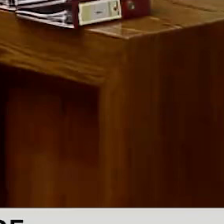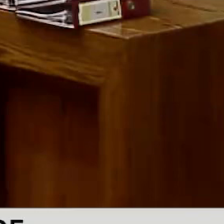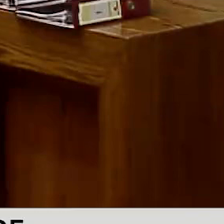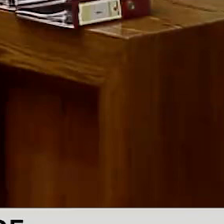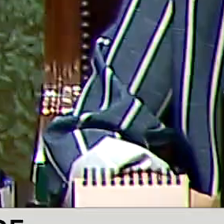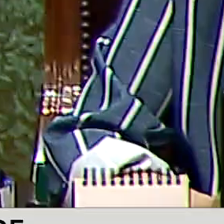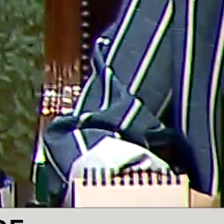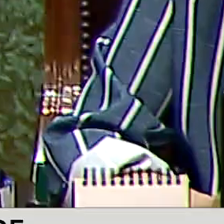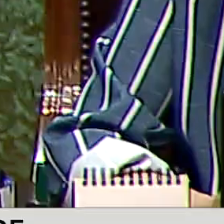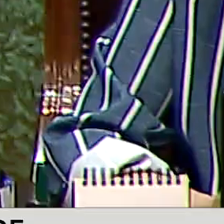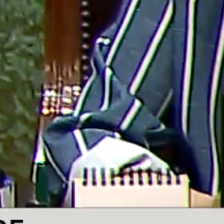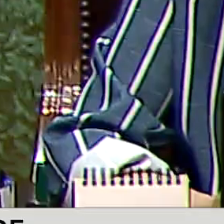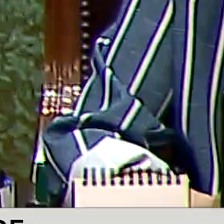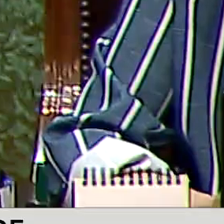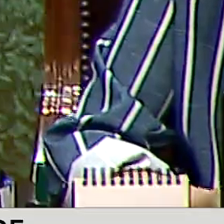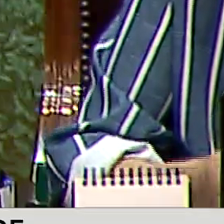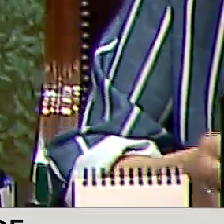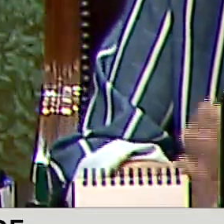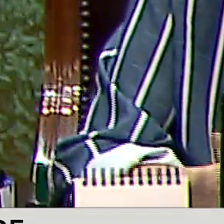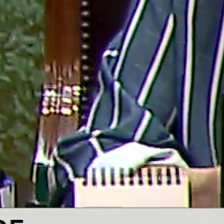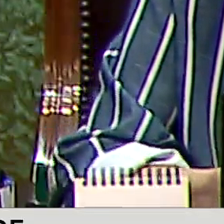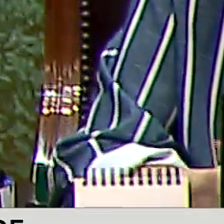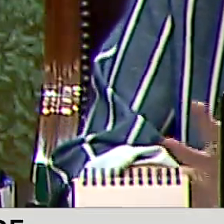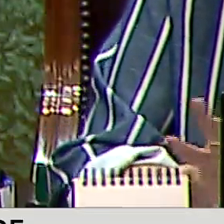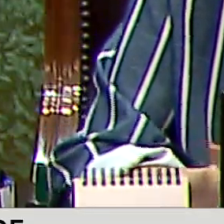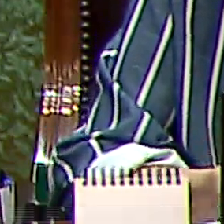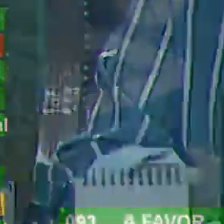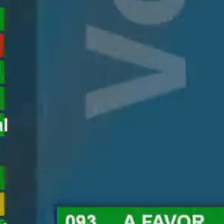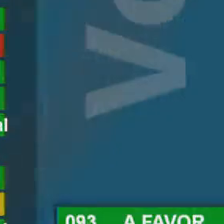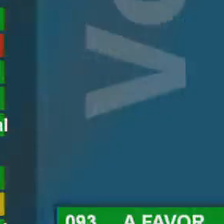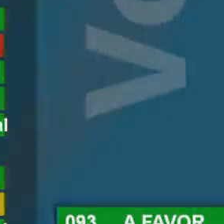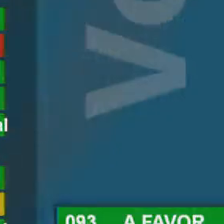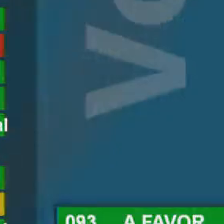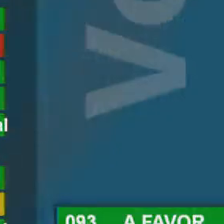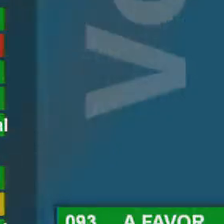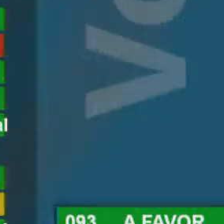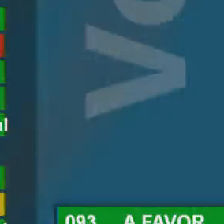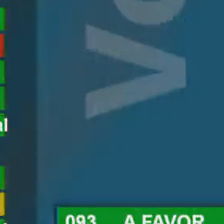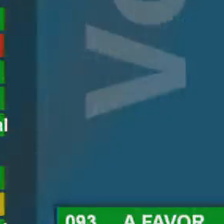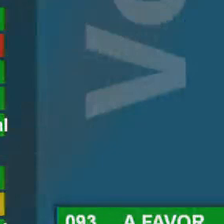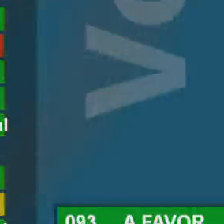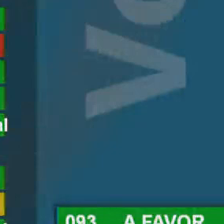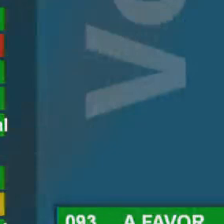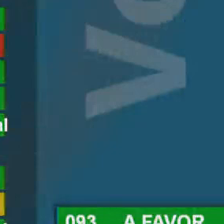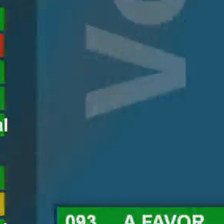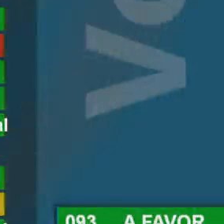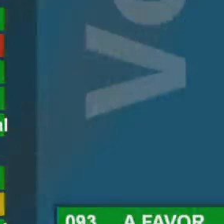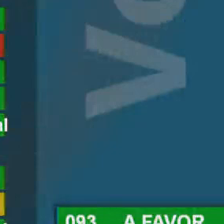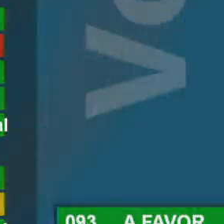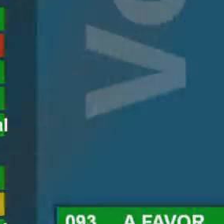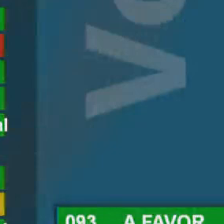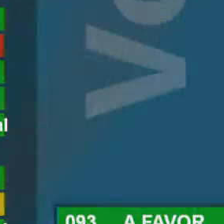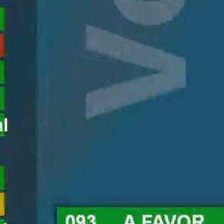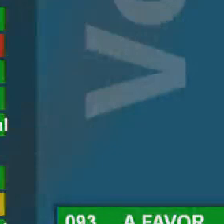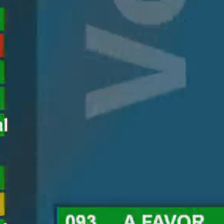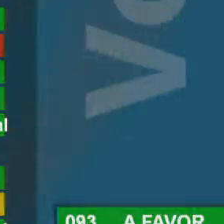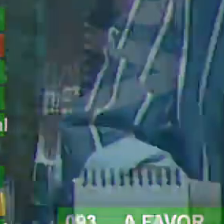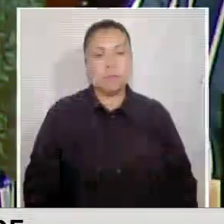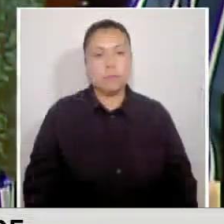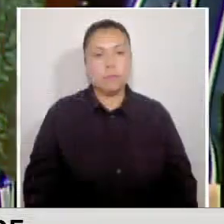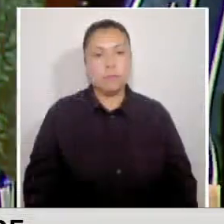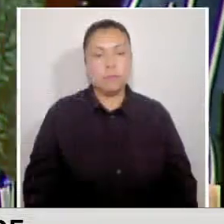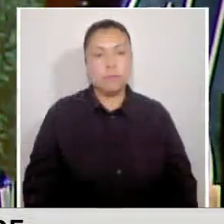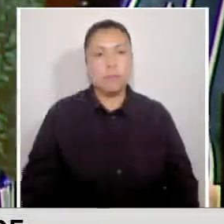lavin resultado de la votación la afirmativa 93 votos 38 en contra cinco abstenciones